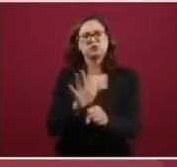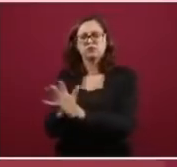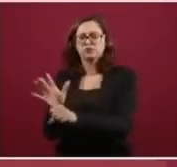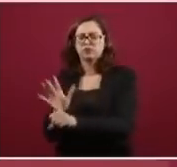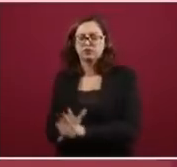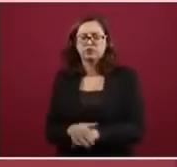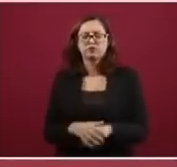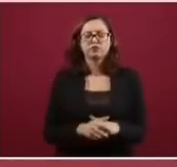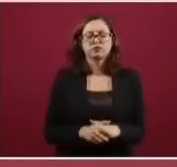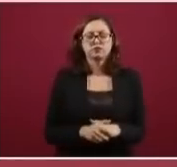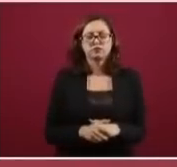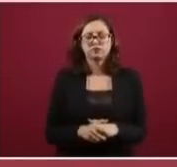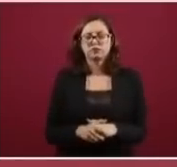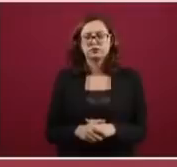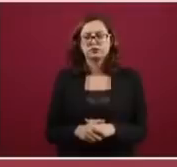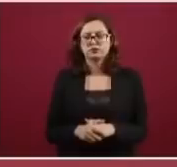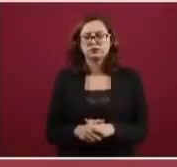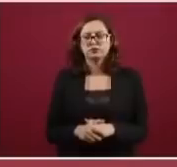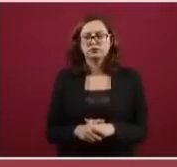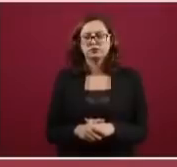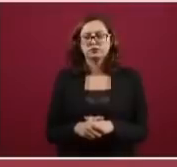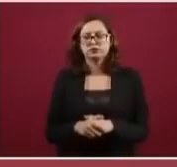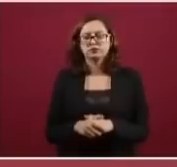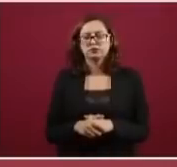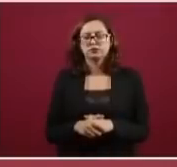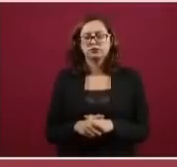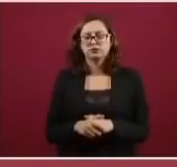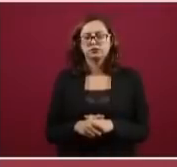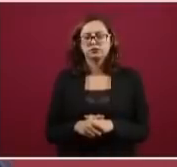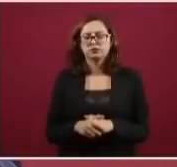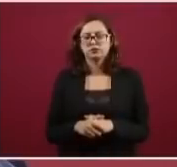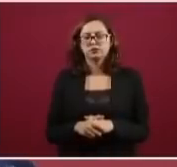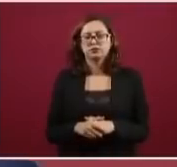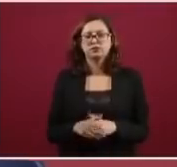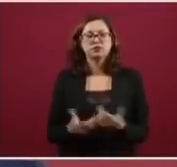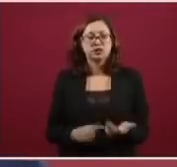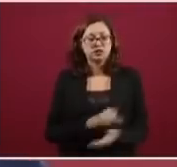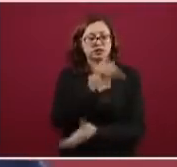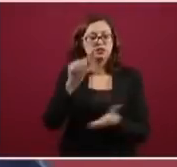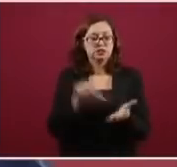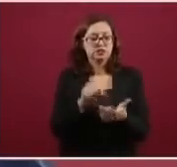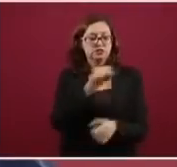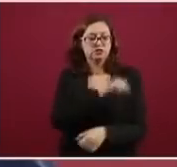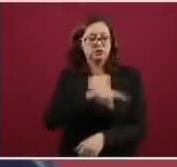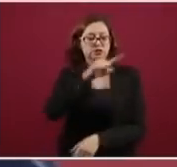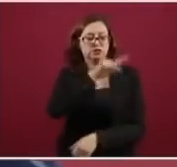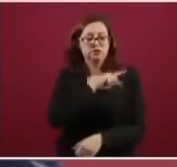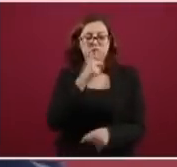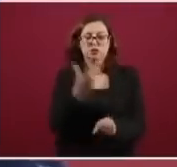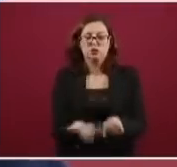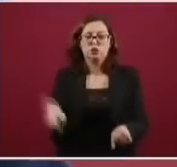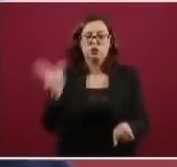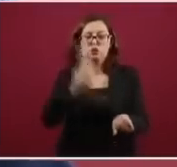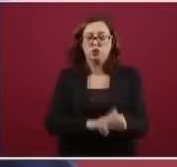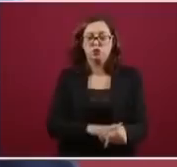es que se reparen y se terminen de construir centros de salud hospitales